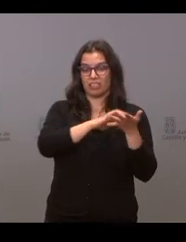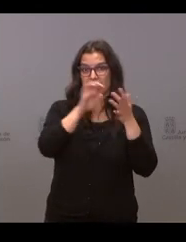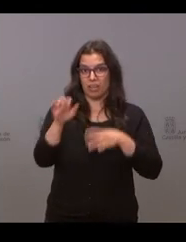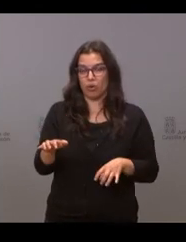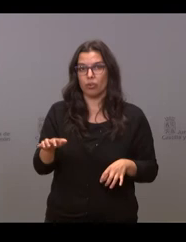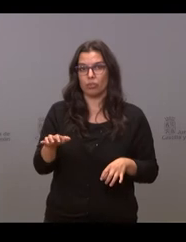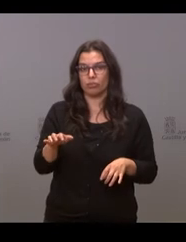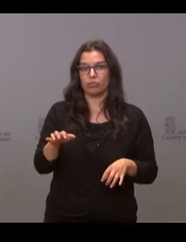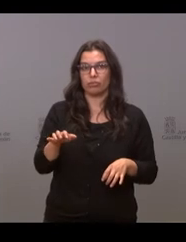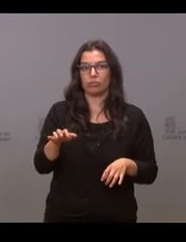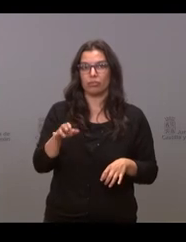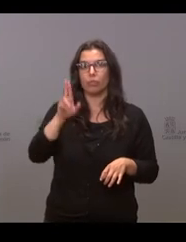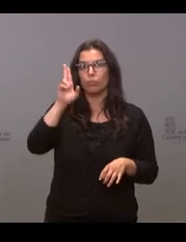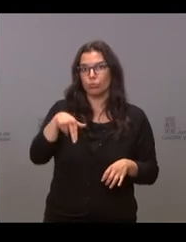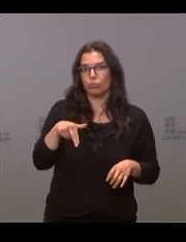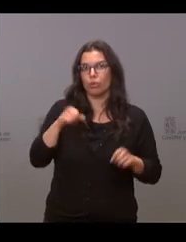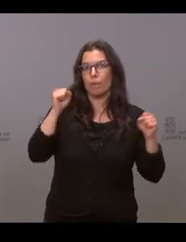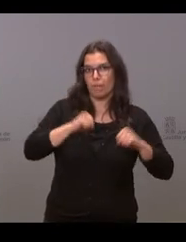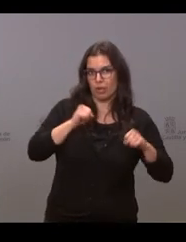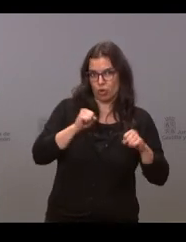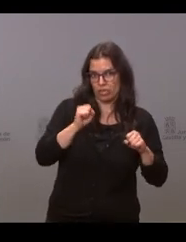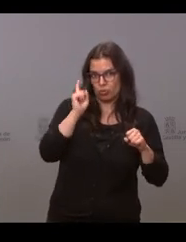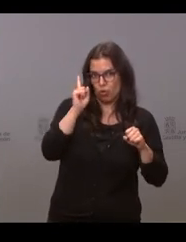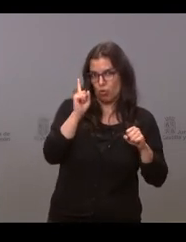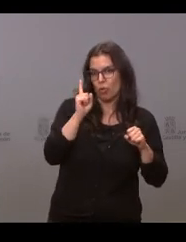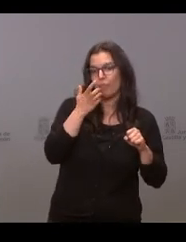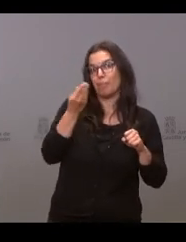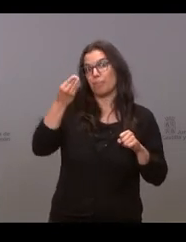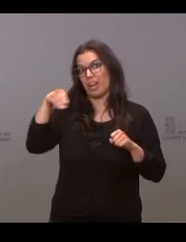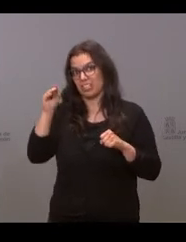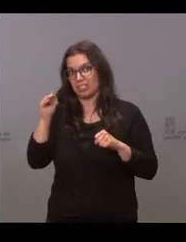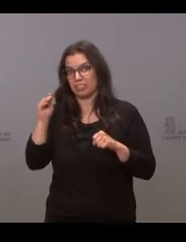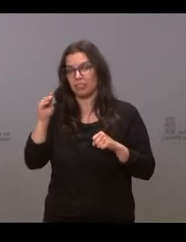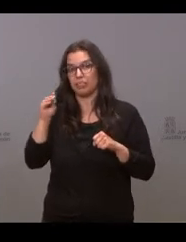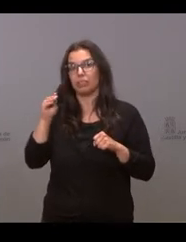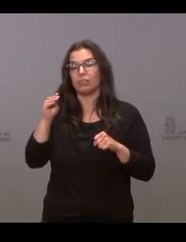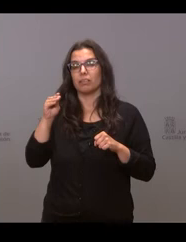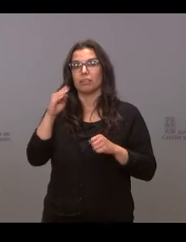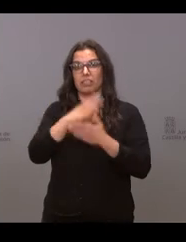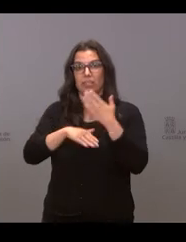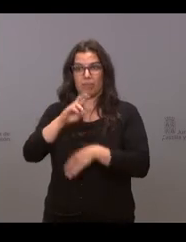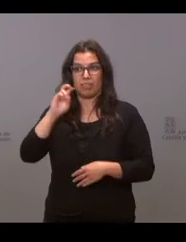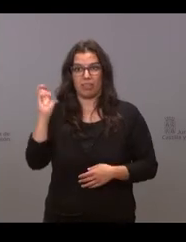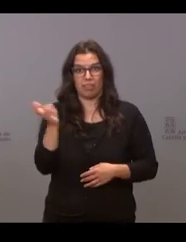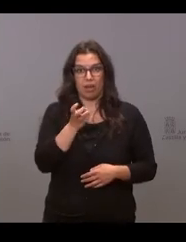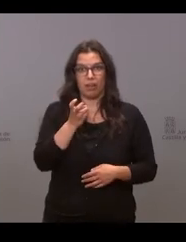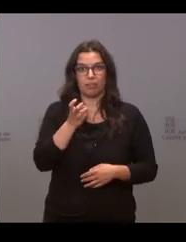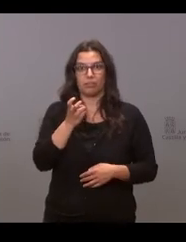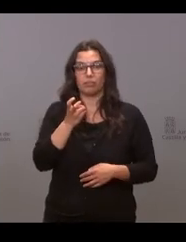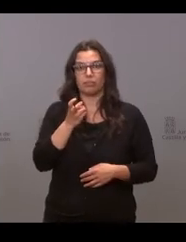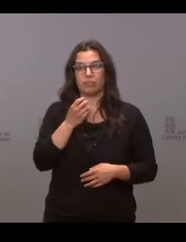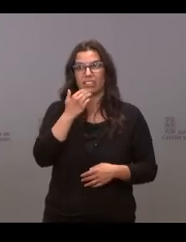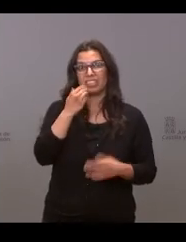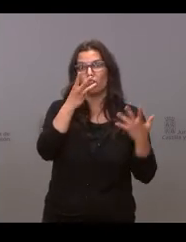sólo en personas mayores pero si incluimos las de personas con capacidades diferentes se incrementa casi al